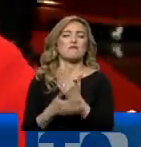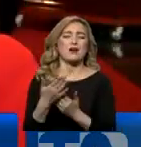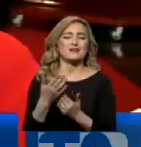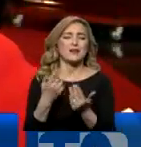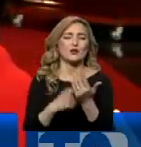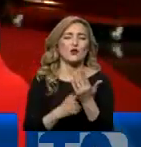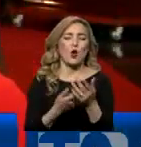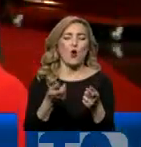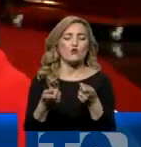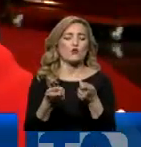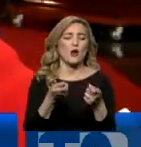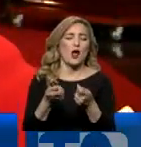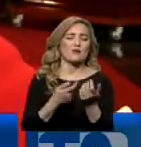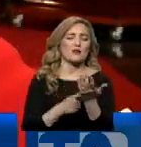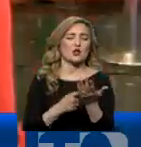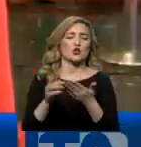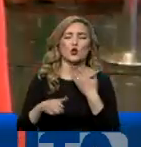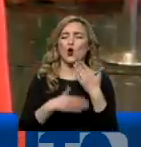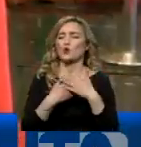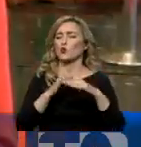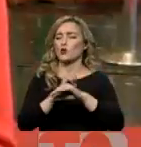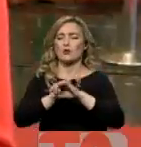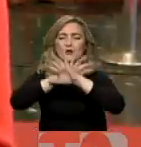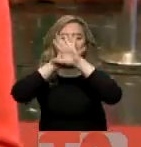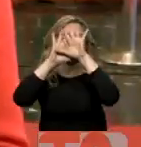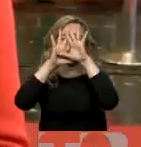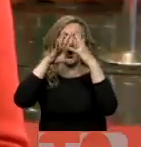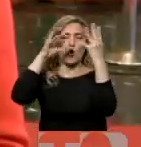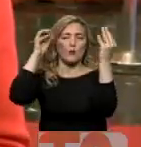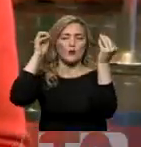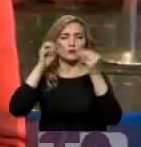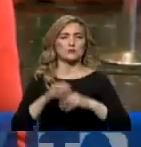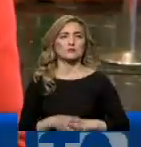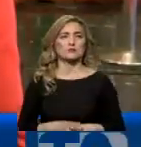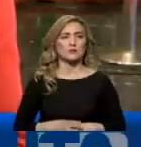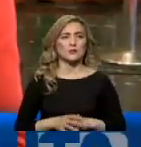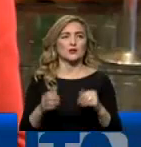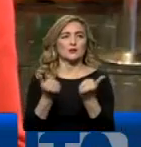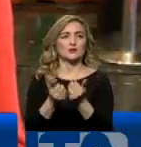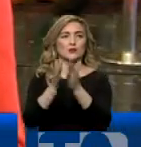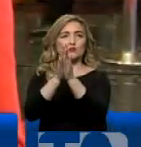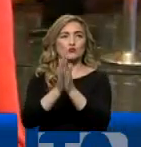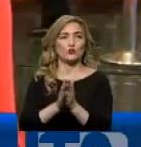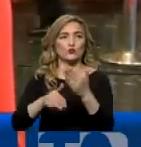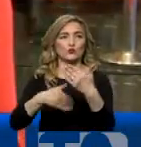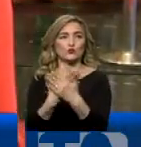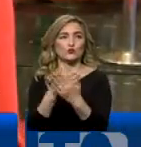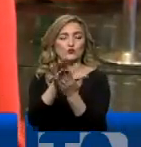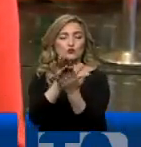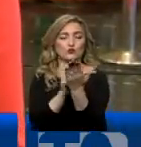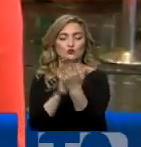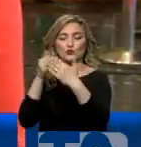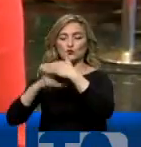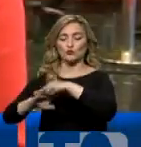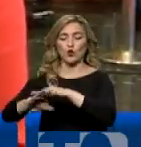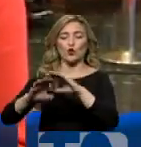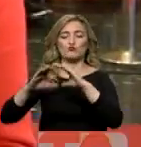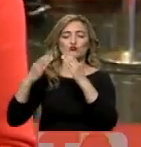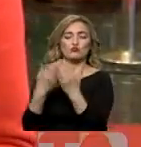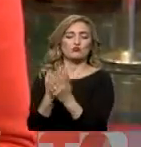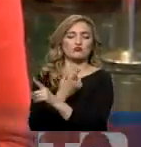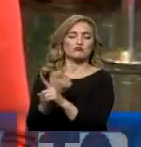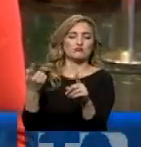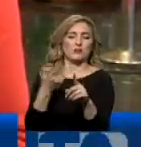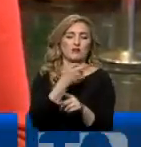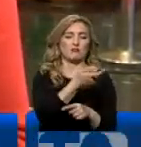de analizar, que lo entienda todo el país. Otro pedido de los legisladores es que el nuevo proyecto sea enviado a una comisión diferente y no a